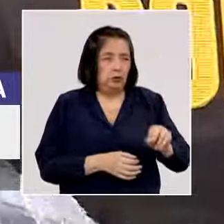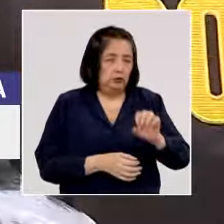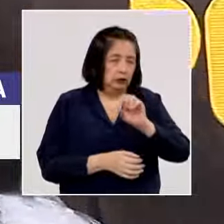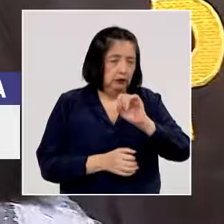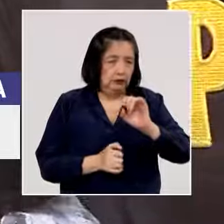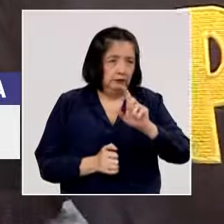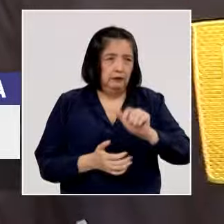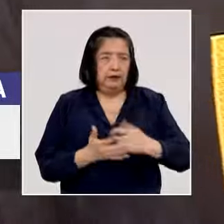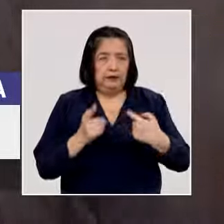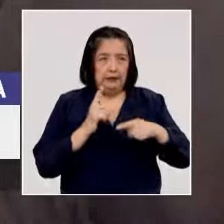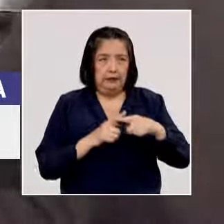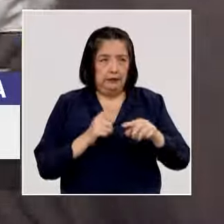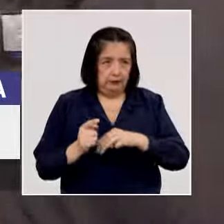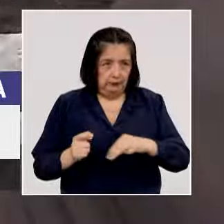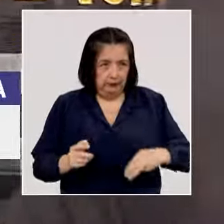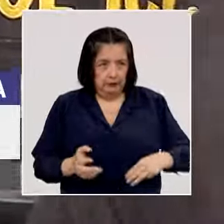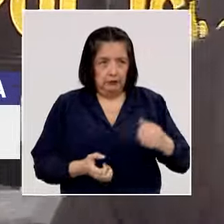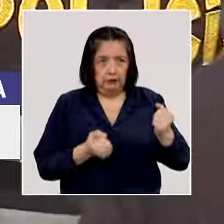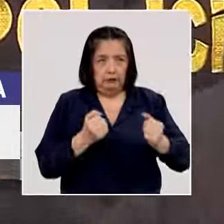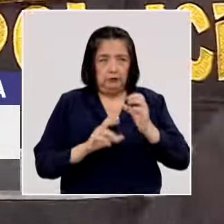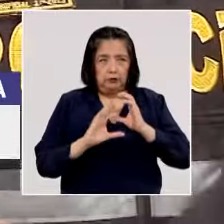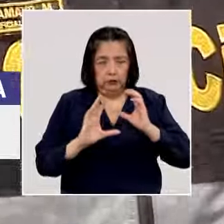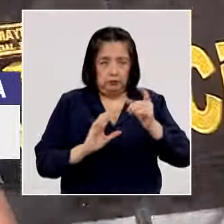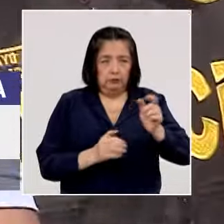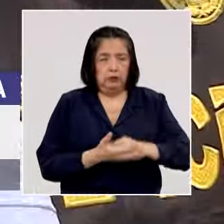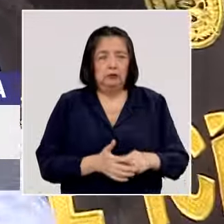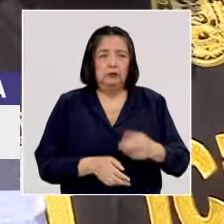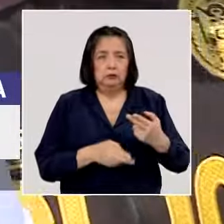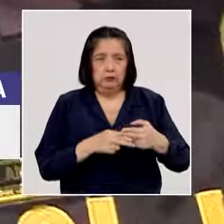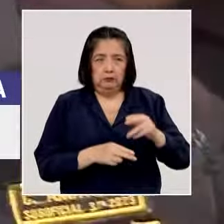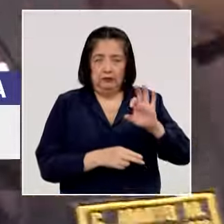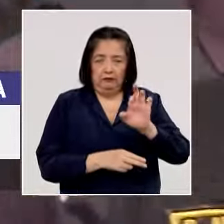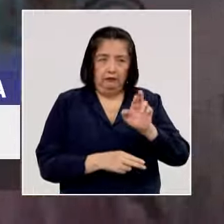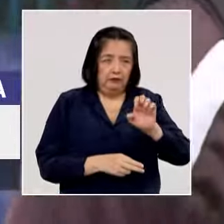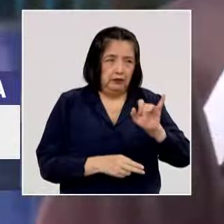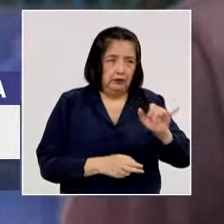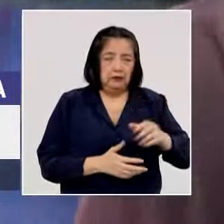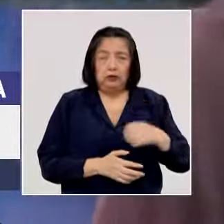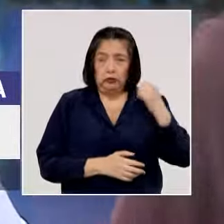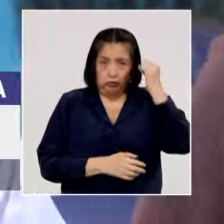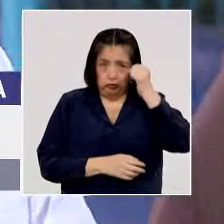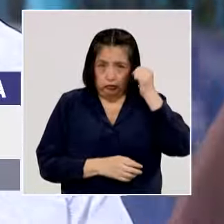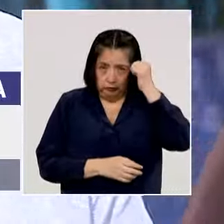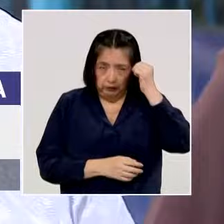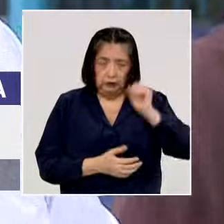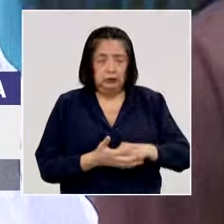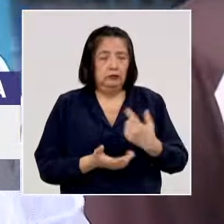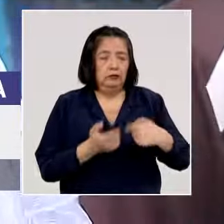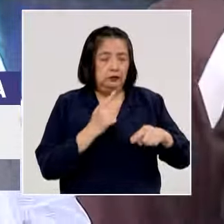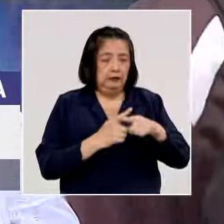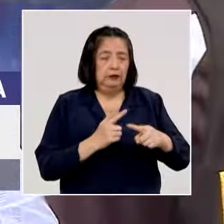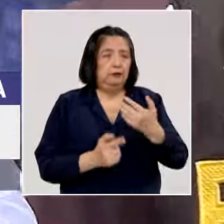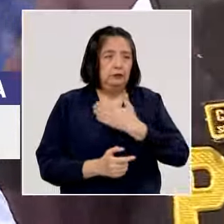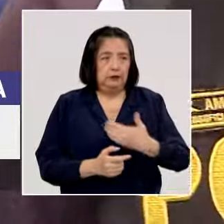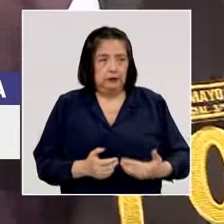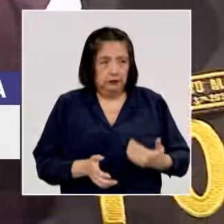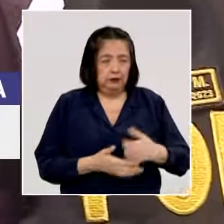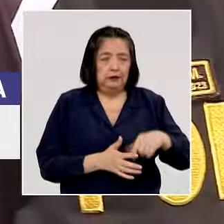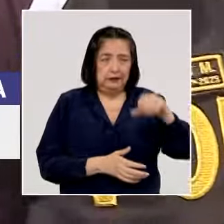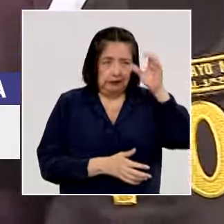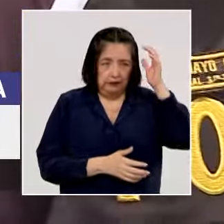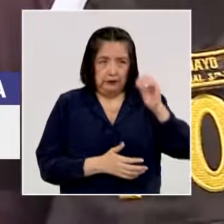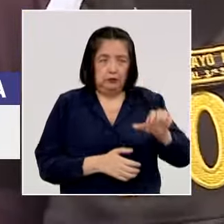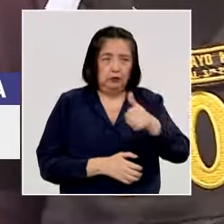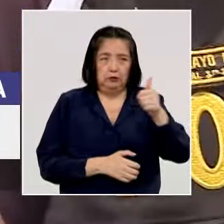Villegas, exministro de Transportes y Comunicaciones, Fray Vázquez Castillo, sobrino del expresidente de la República, Pedro Castillo Terrones, y